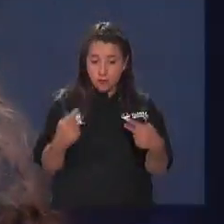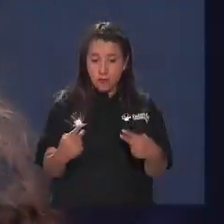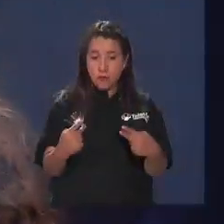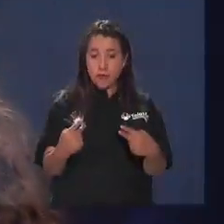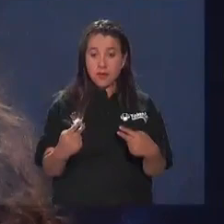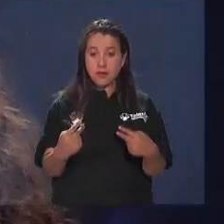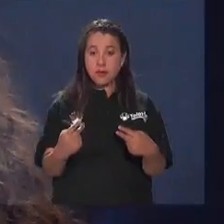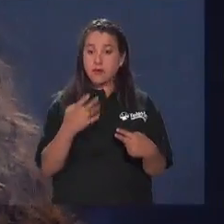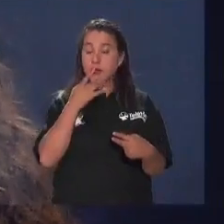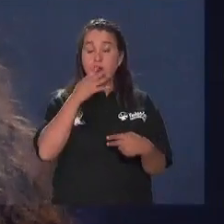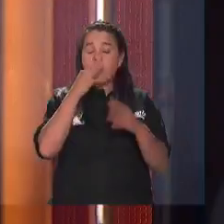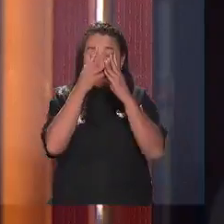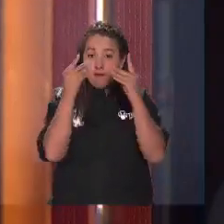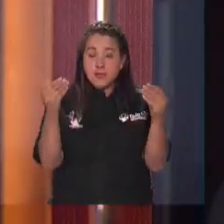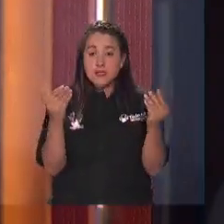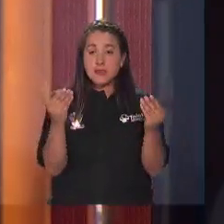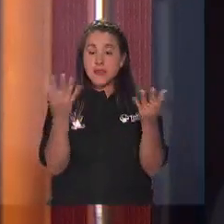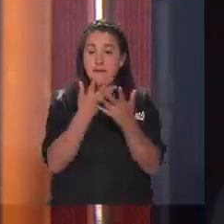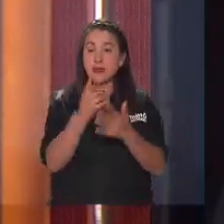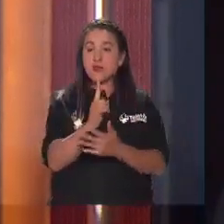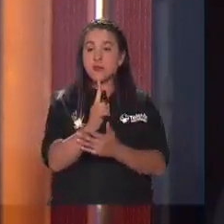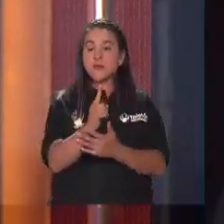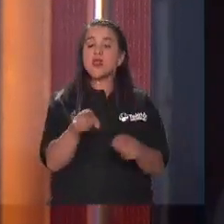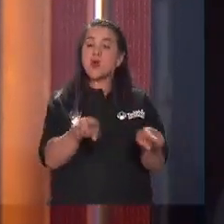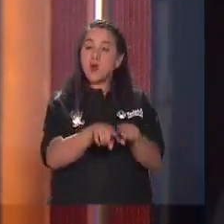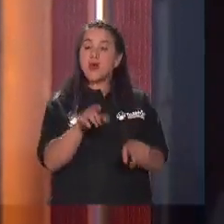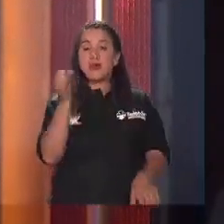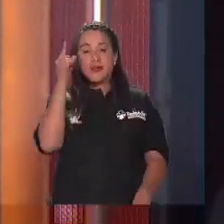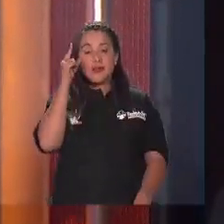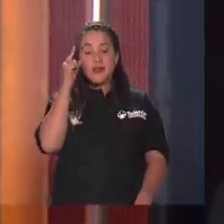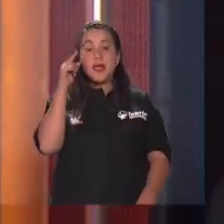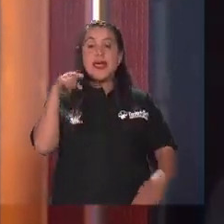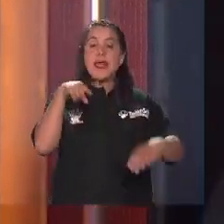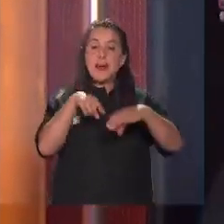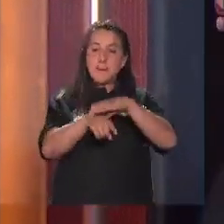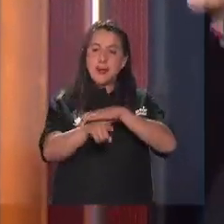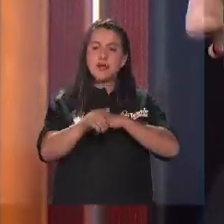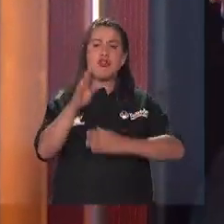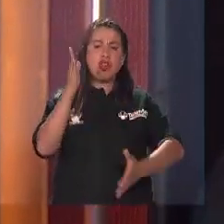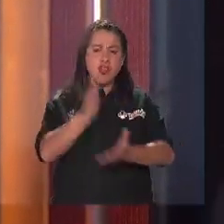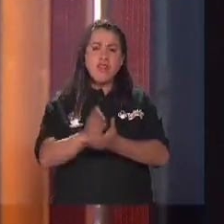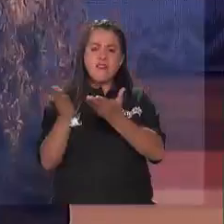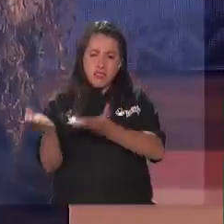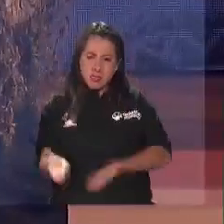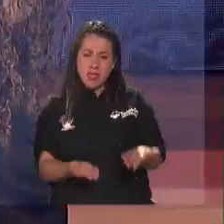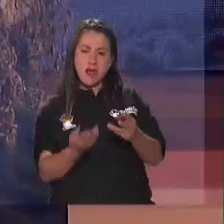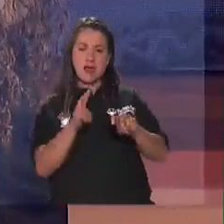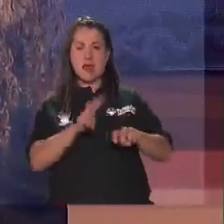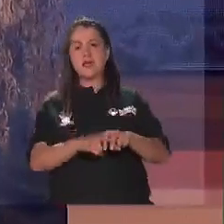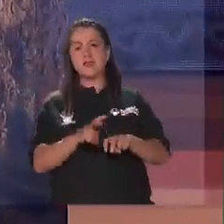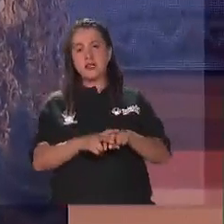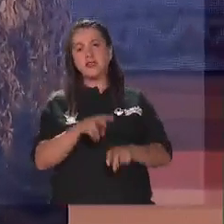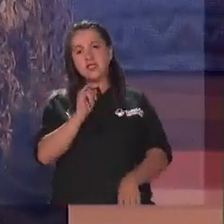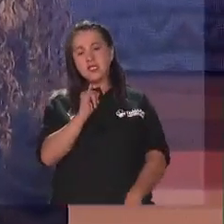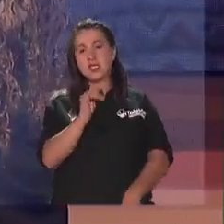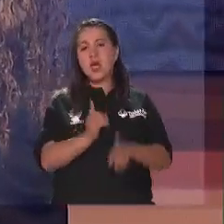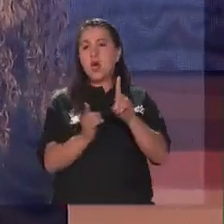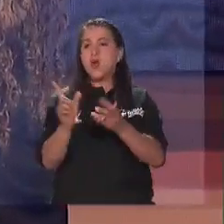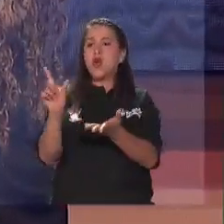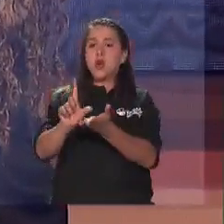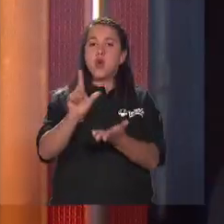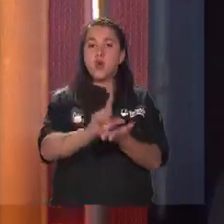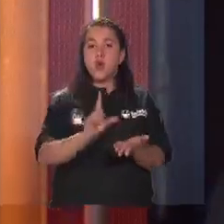estamos. Pero que también te entiendan que en el metro te tienen que dar un asiento. Así es. Que en algunos lugares